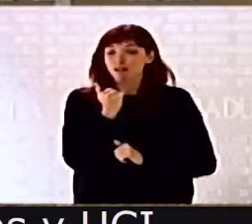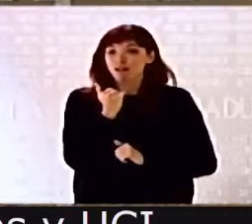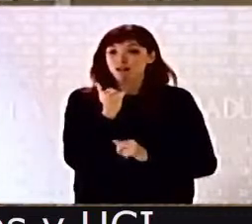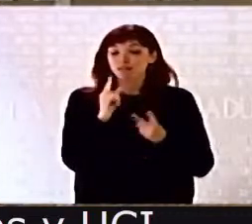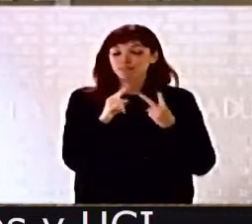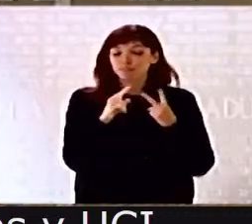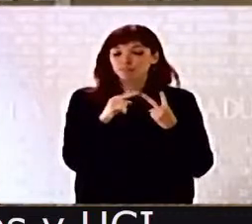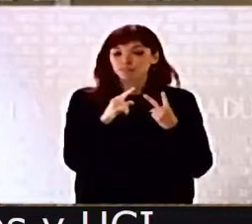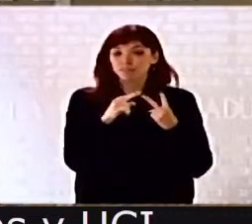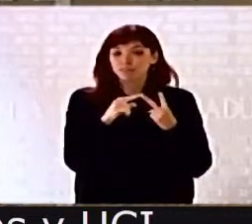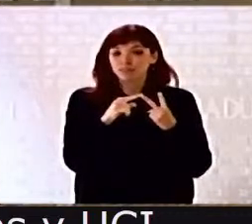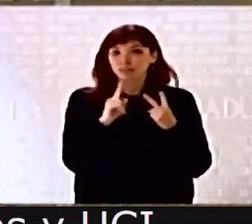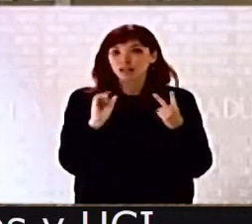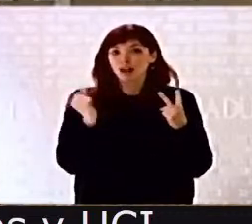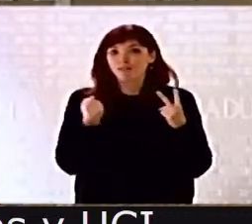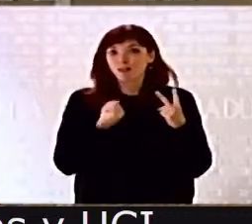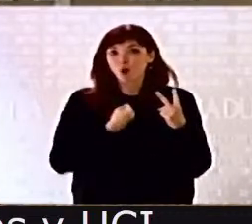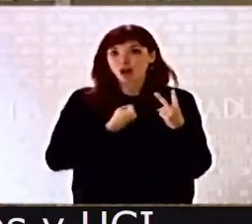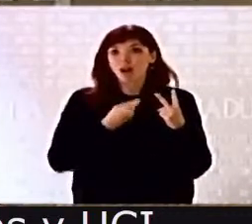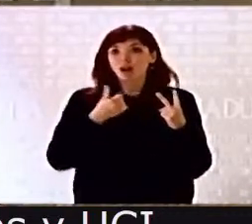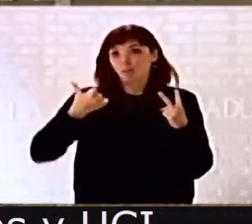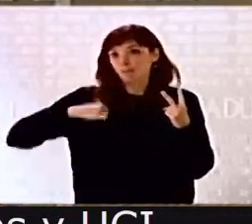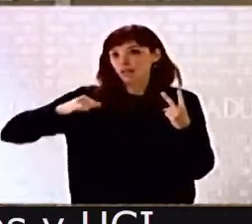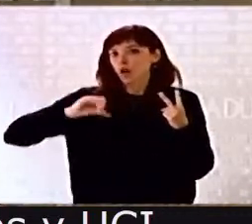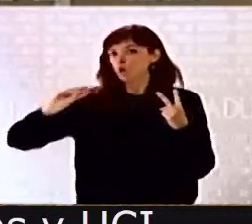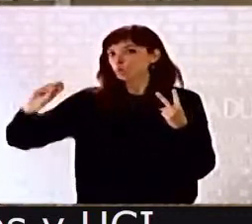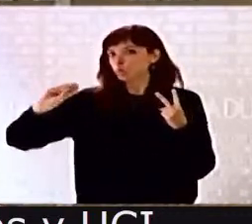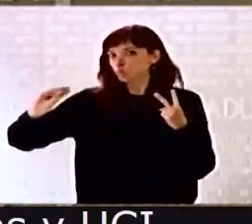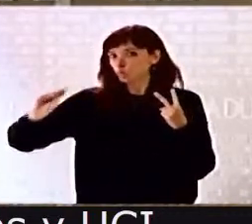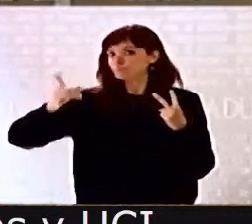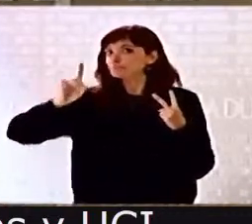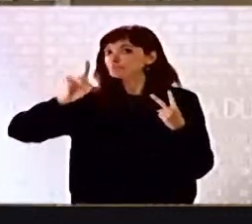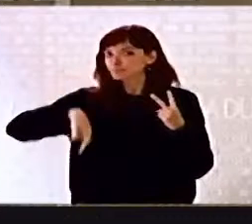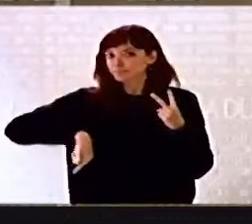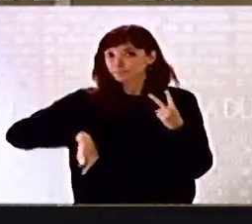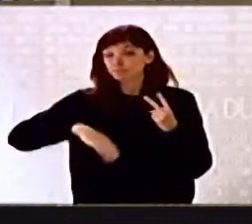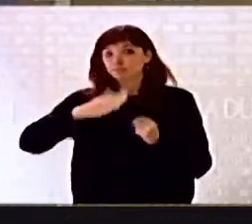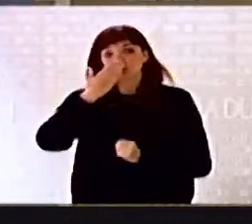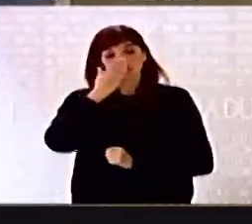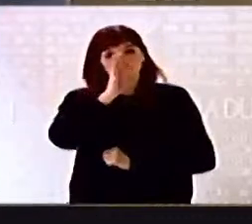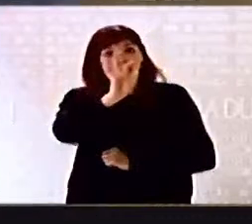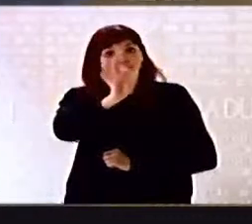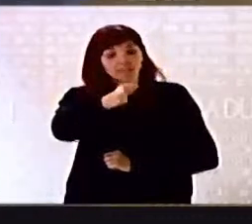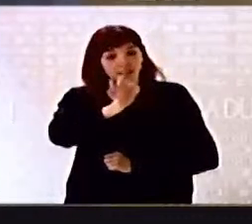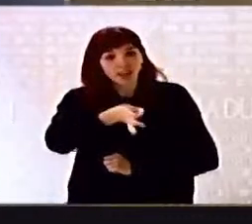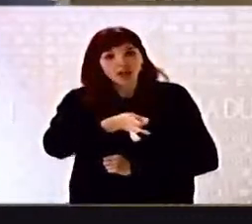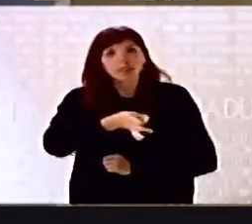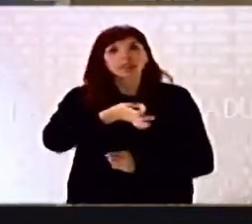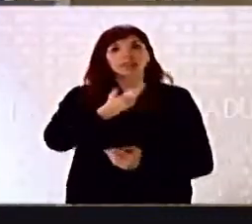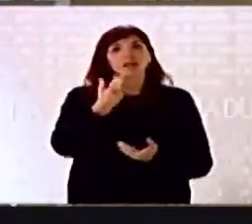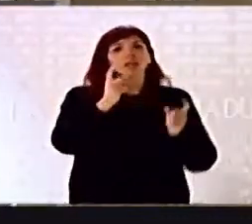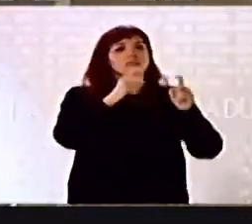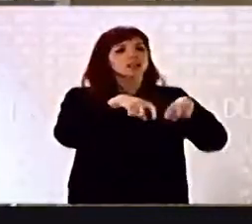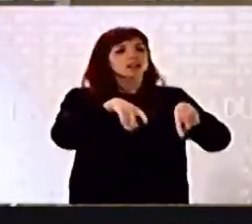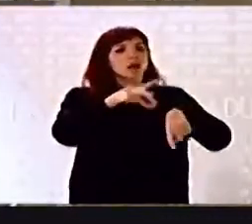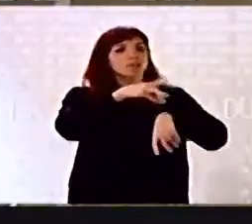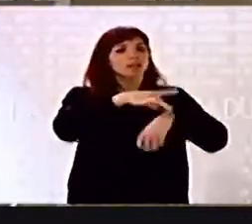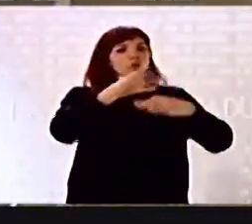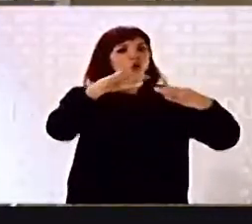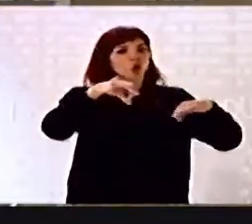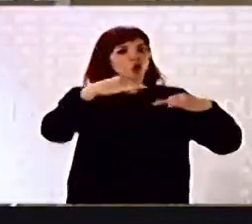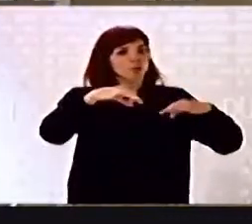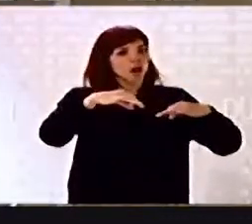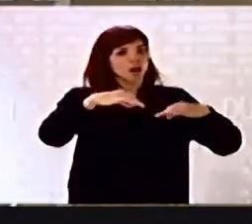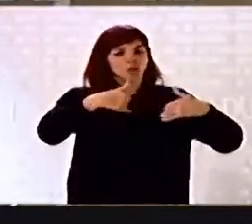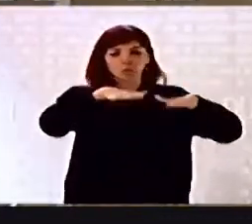y me estoy refiriendo a Navalmoral de la Mata. Cierto que todavía no hemos tenido que suspender actividad ordinaria,